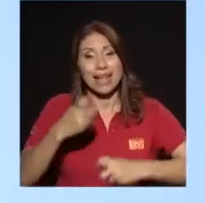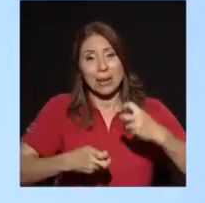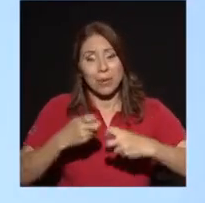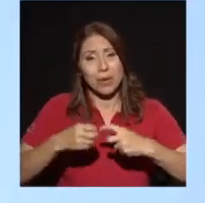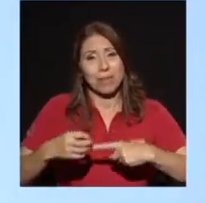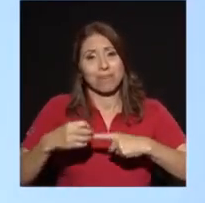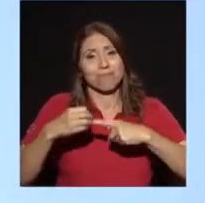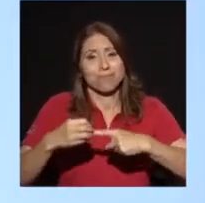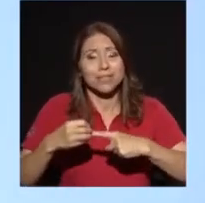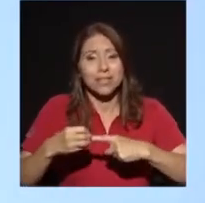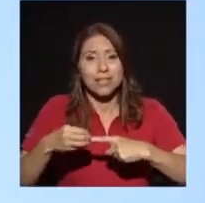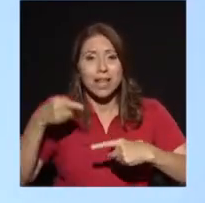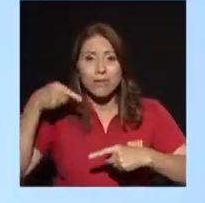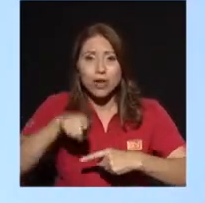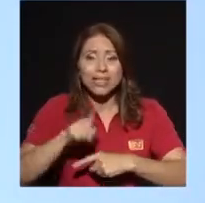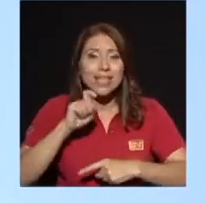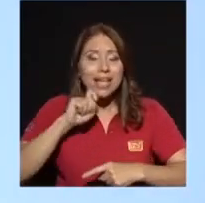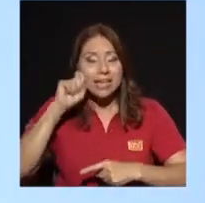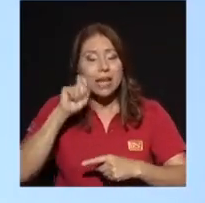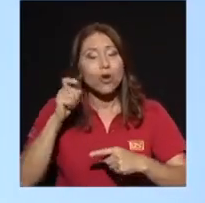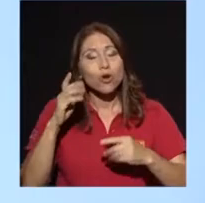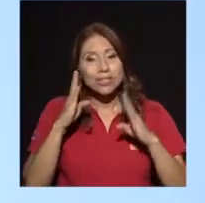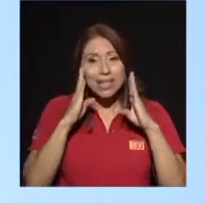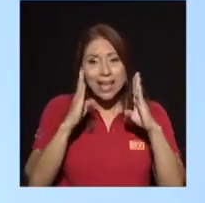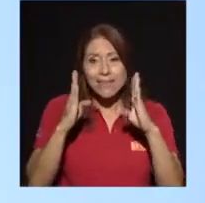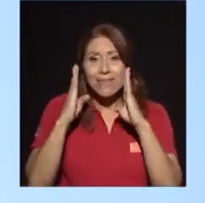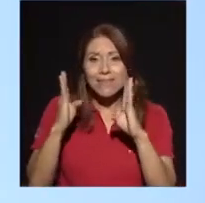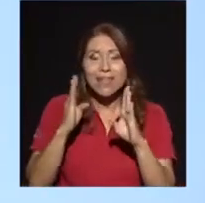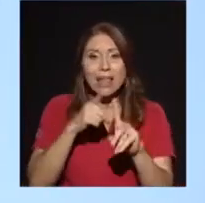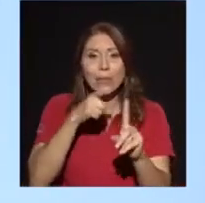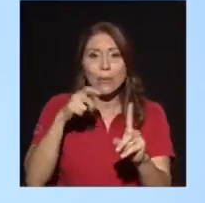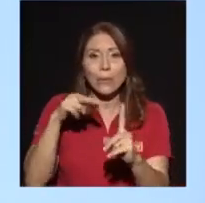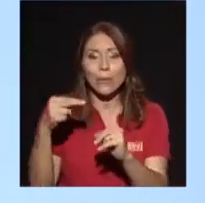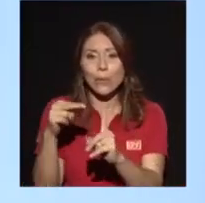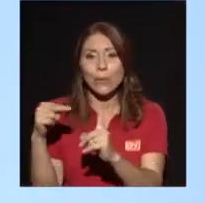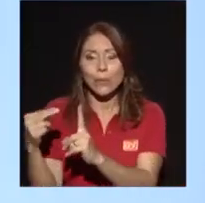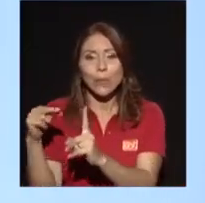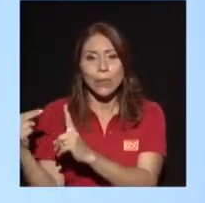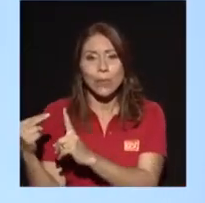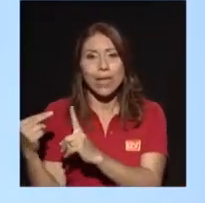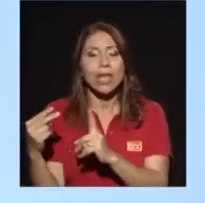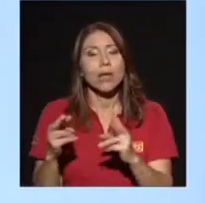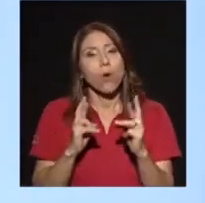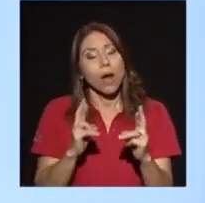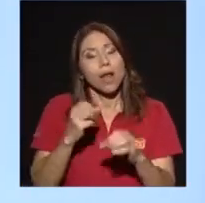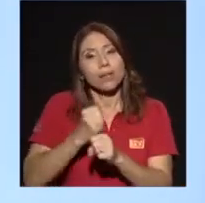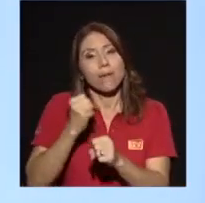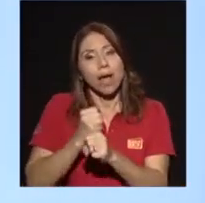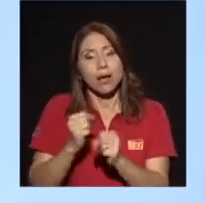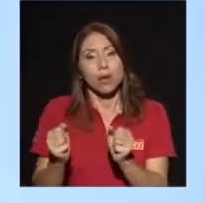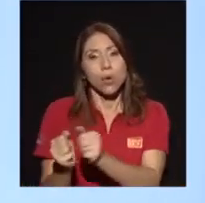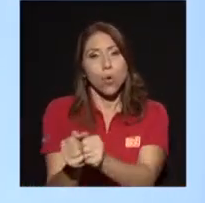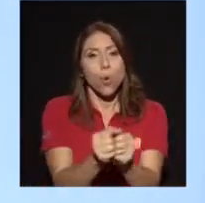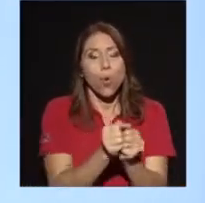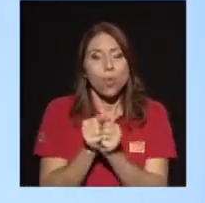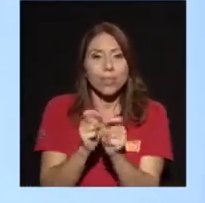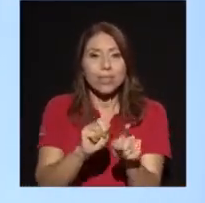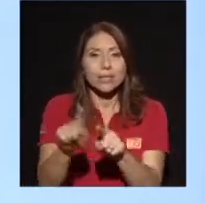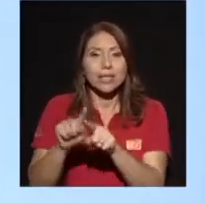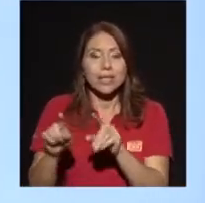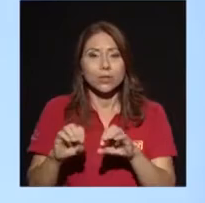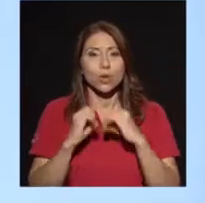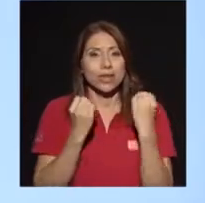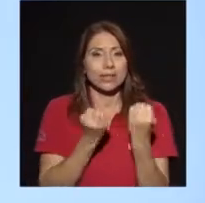de la violencia de género sea abordado, ¿verdad?, desde distintas trincheras y también ojalá trabajar en conjunto con distintas organizaciones,